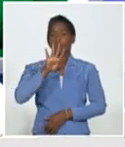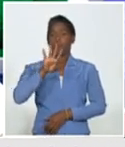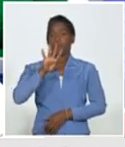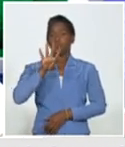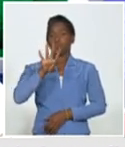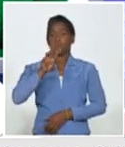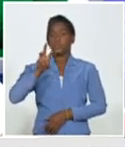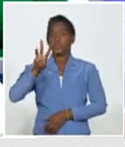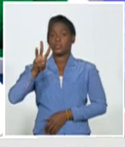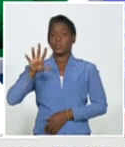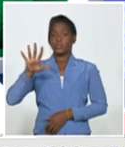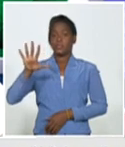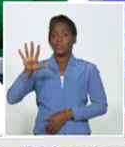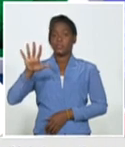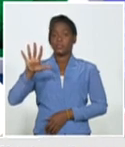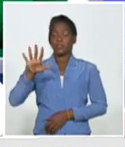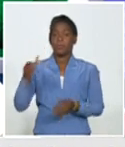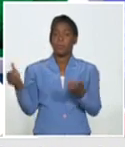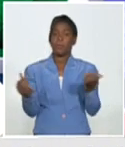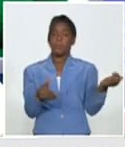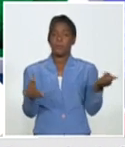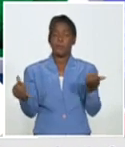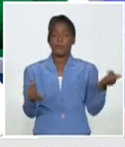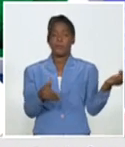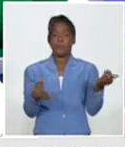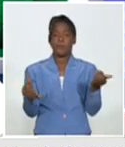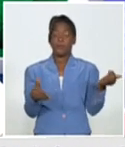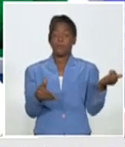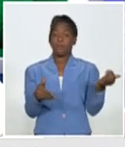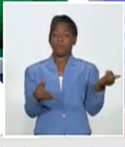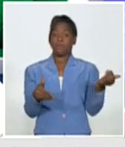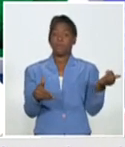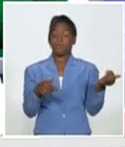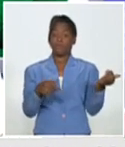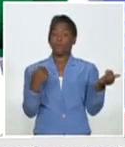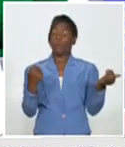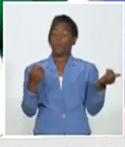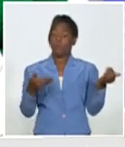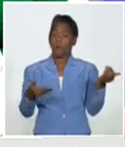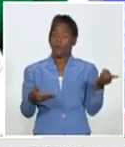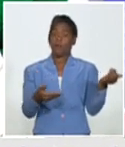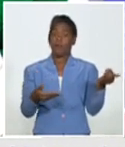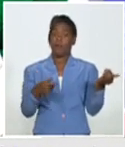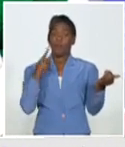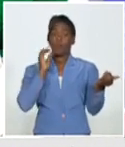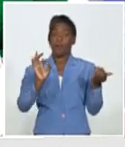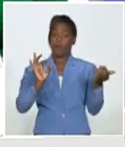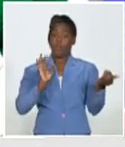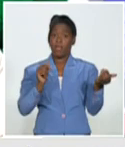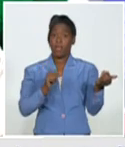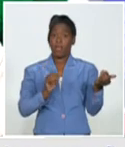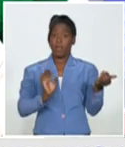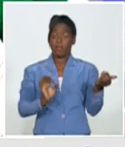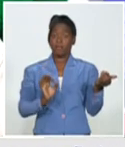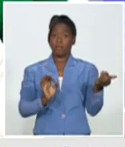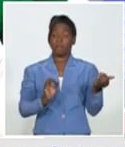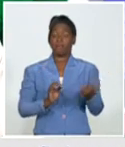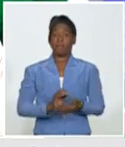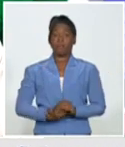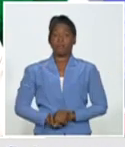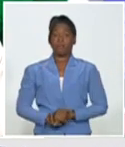435 son lactantes. Hoy activos en Cuba, en el grupo de edad